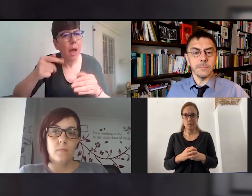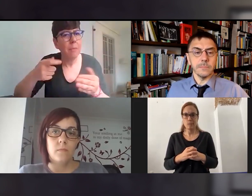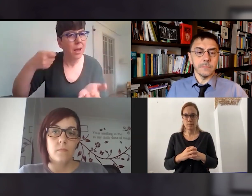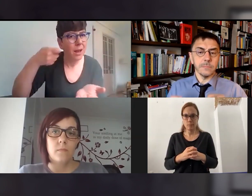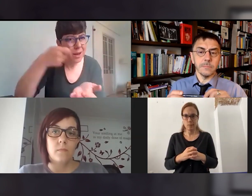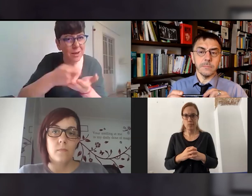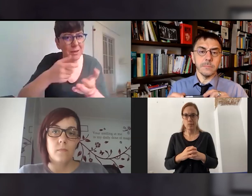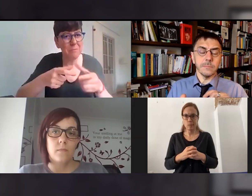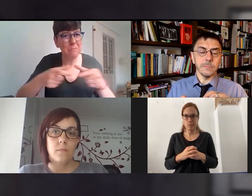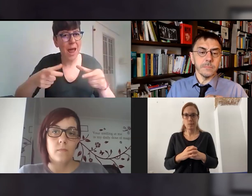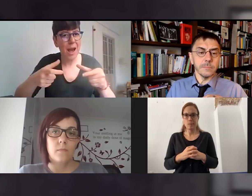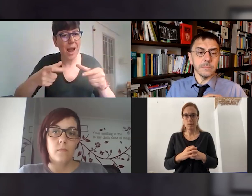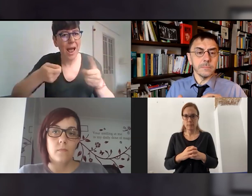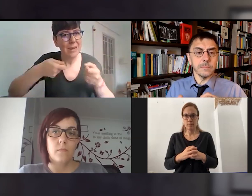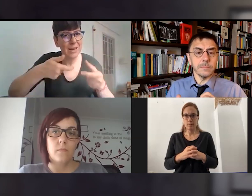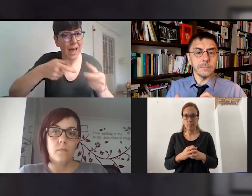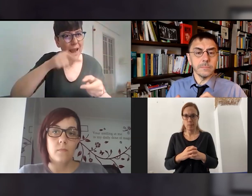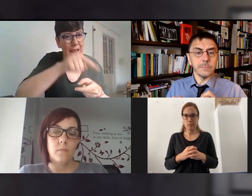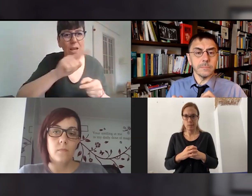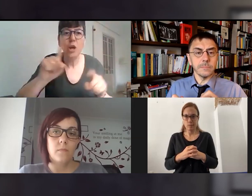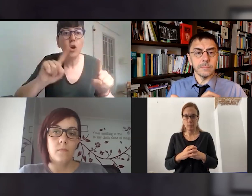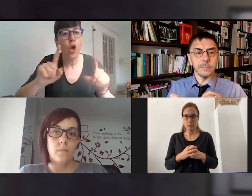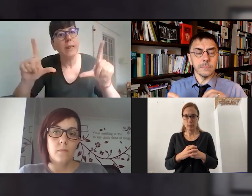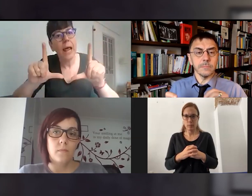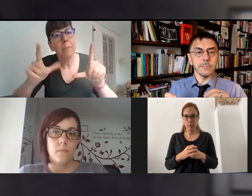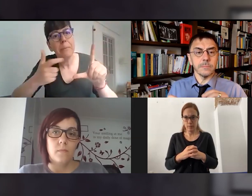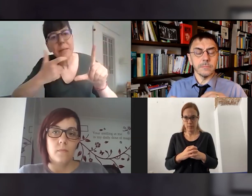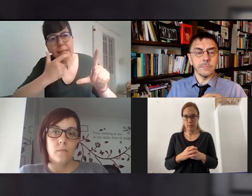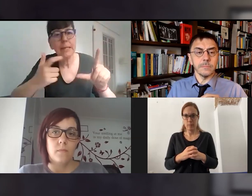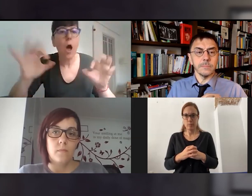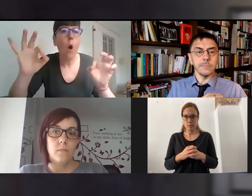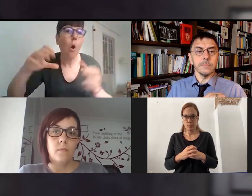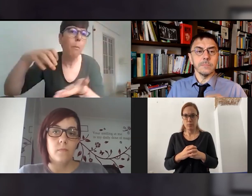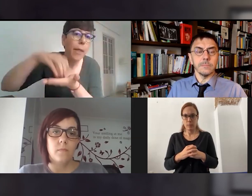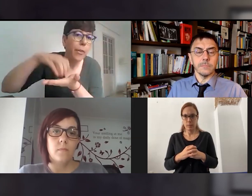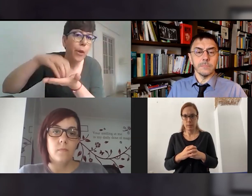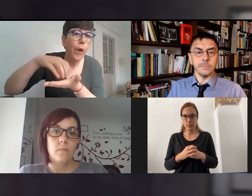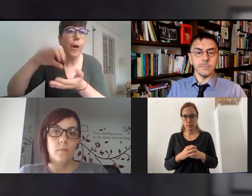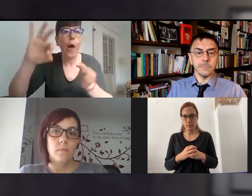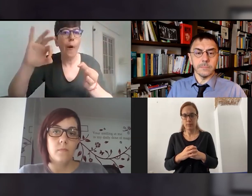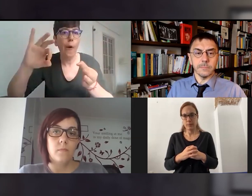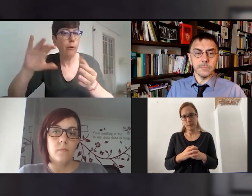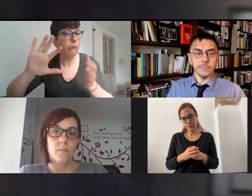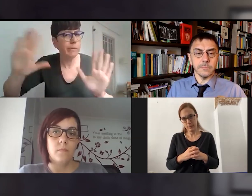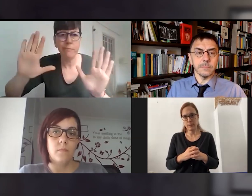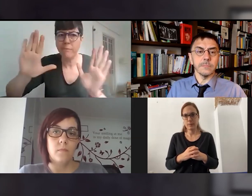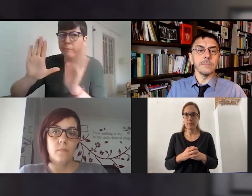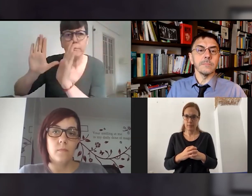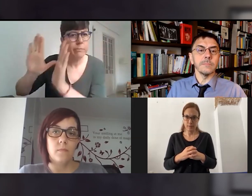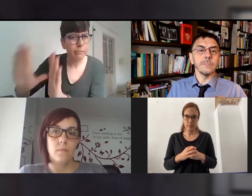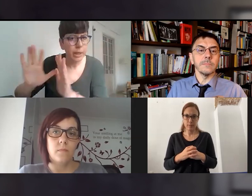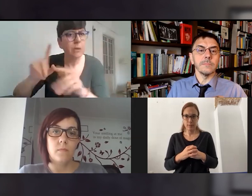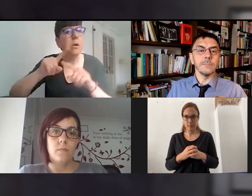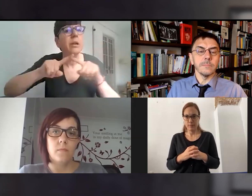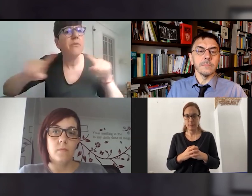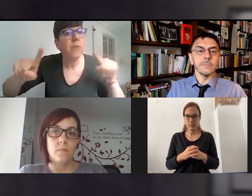muy interesante de potenciar el comercio local y de cercanía, y no ir a Telepizza o a